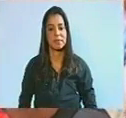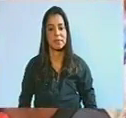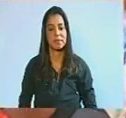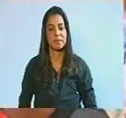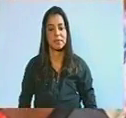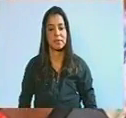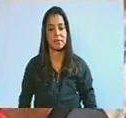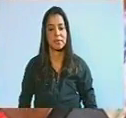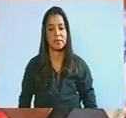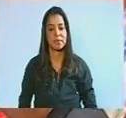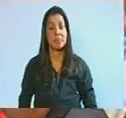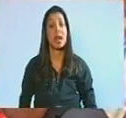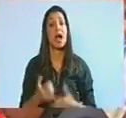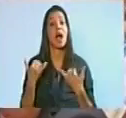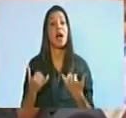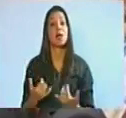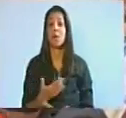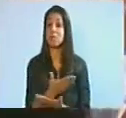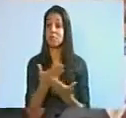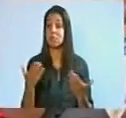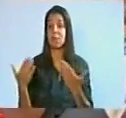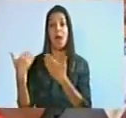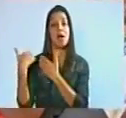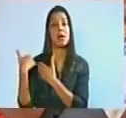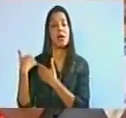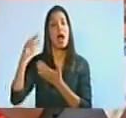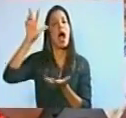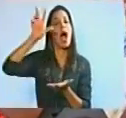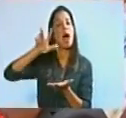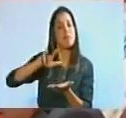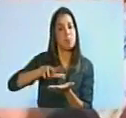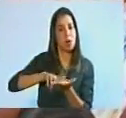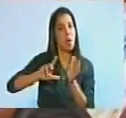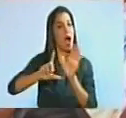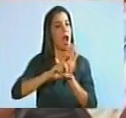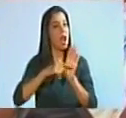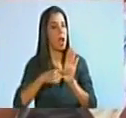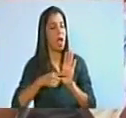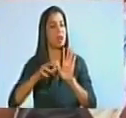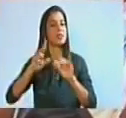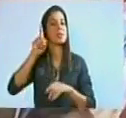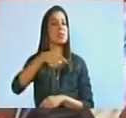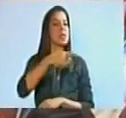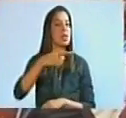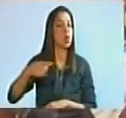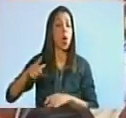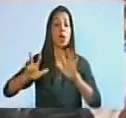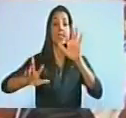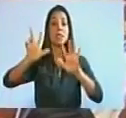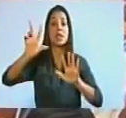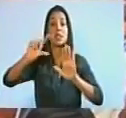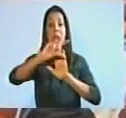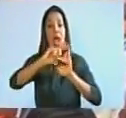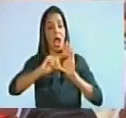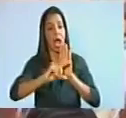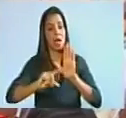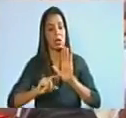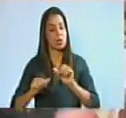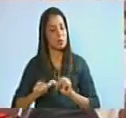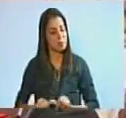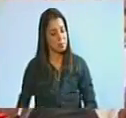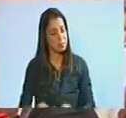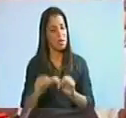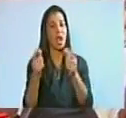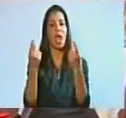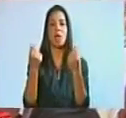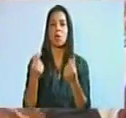Queda de mano de todos nosotros aprobar esta ley con sus 13 artículos y seguir por el buen camino económico,